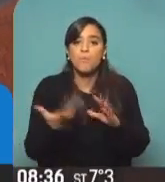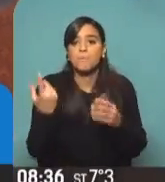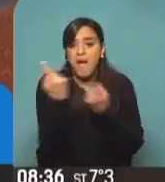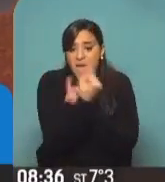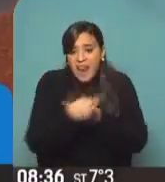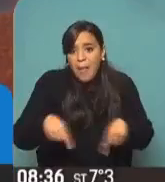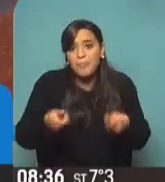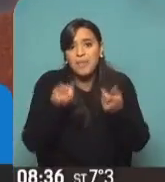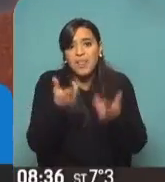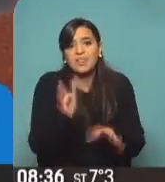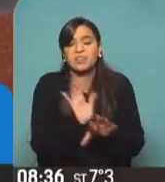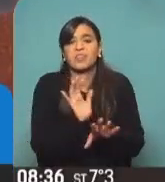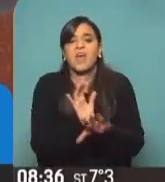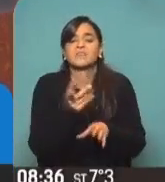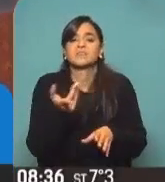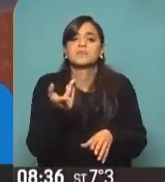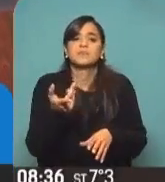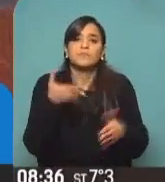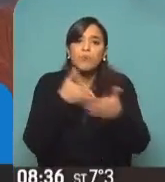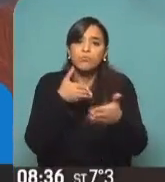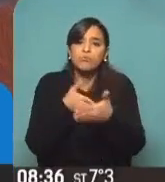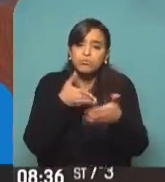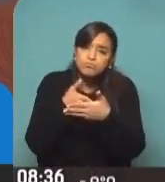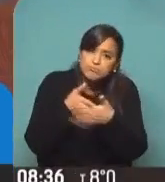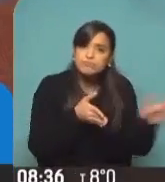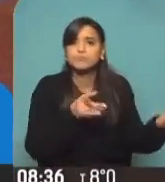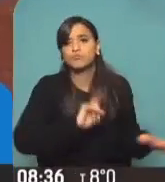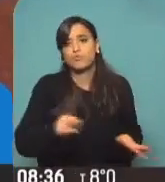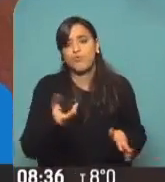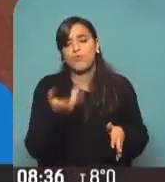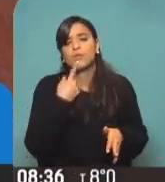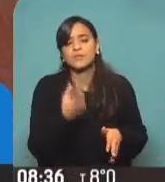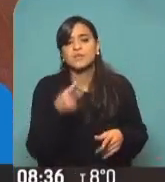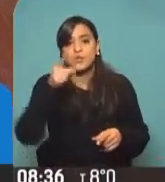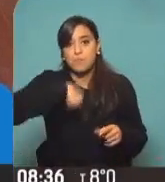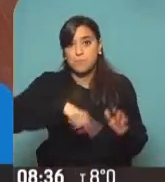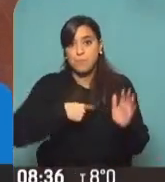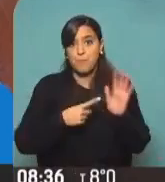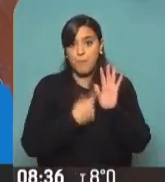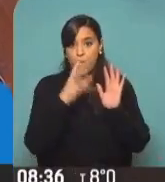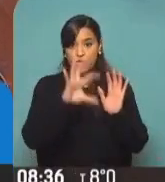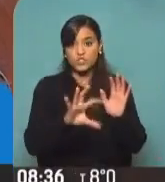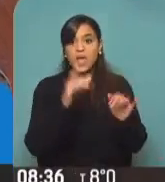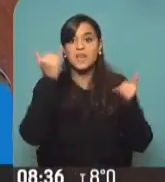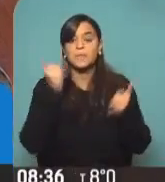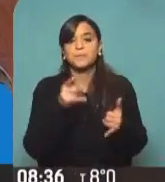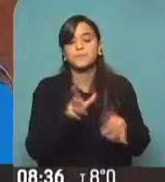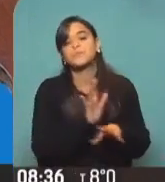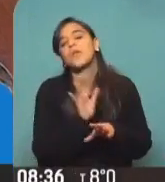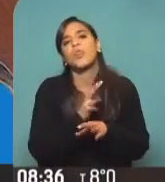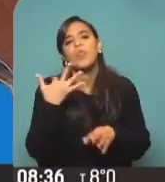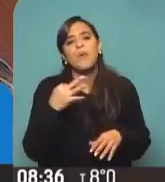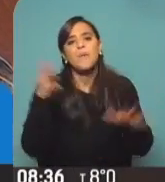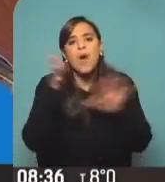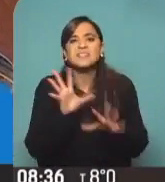que puedan desburocratizar no entorpecer no poner trabas sólo de la prensa conocer es tenemos las acciones que tenemos que